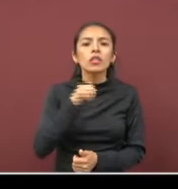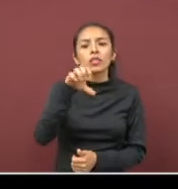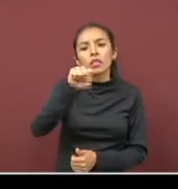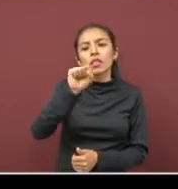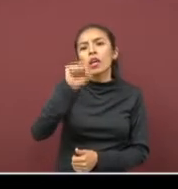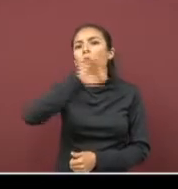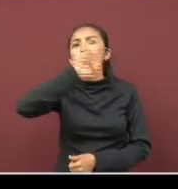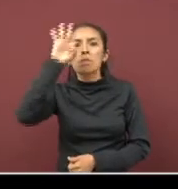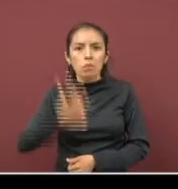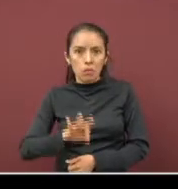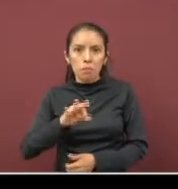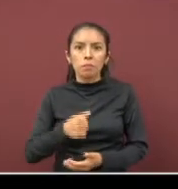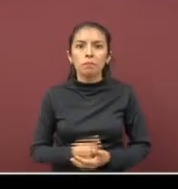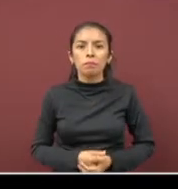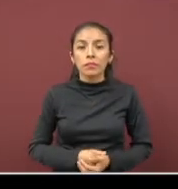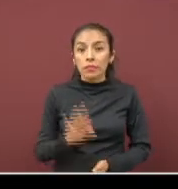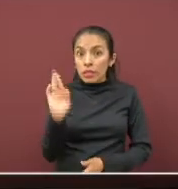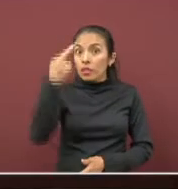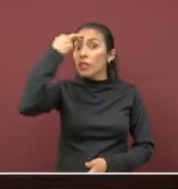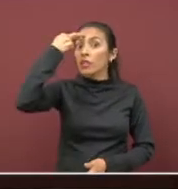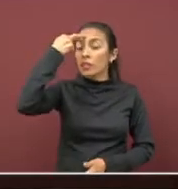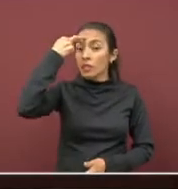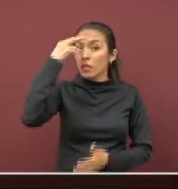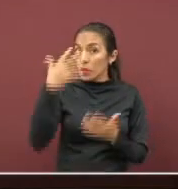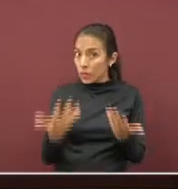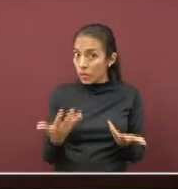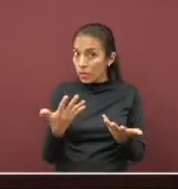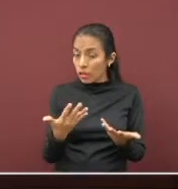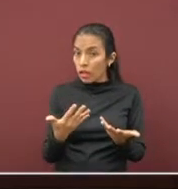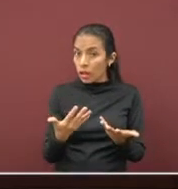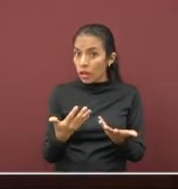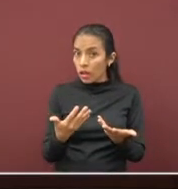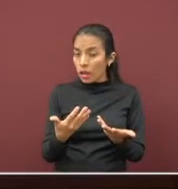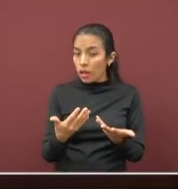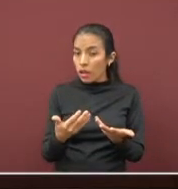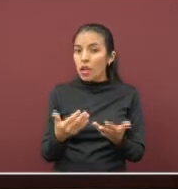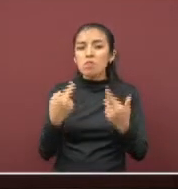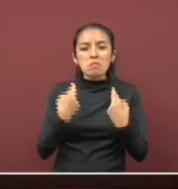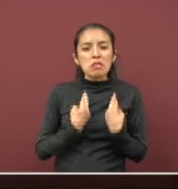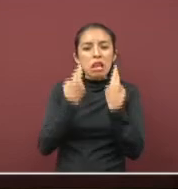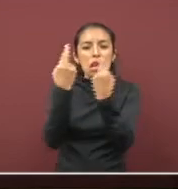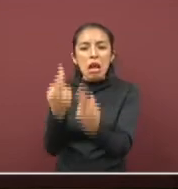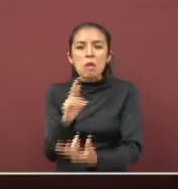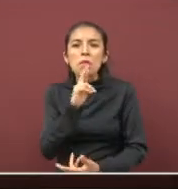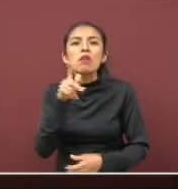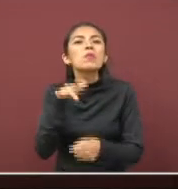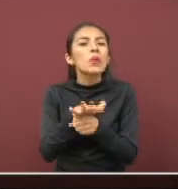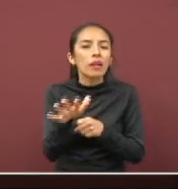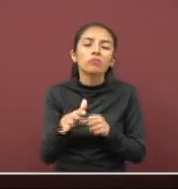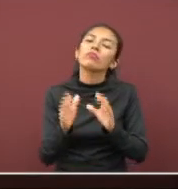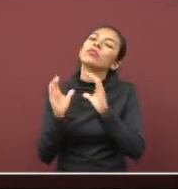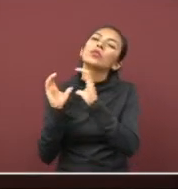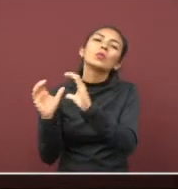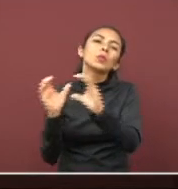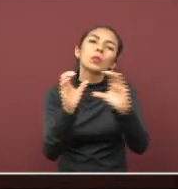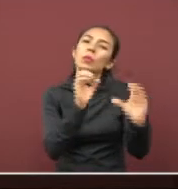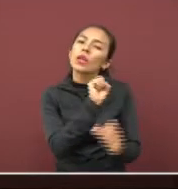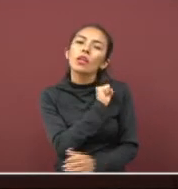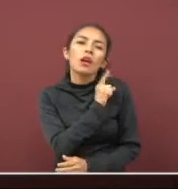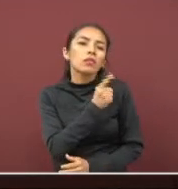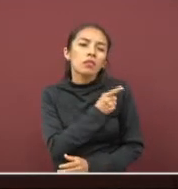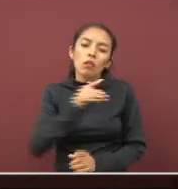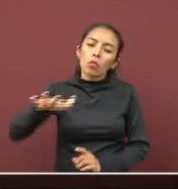60% recuerda el mejor regalo es cuidarnos mutuamente eso sería todo